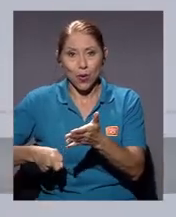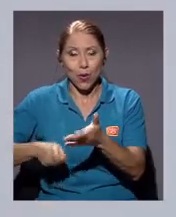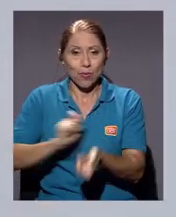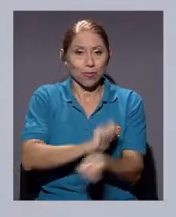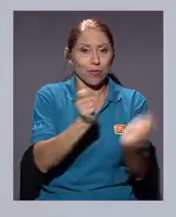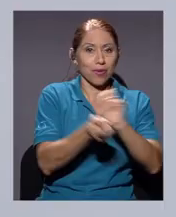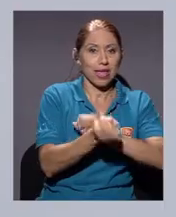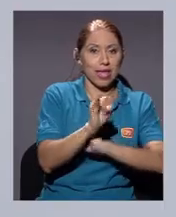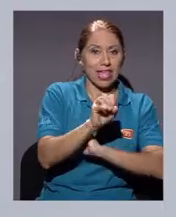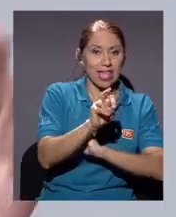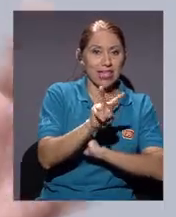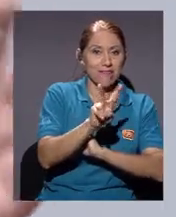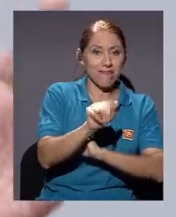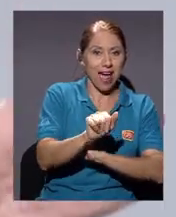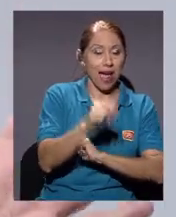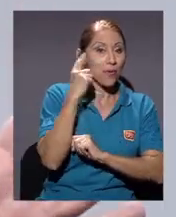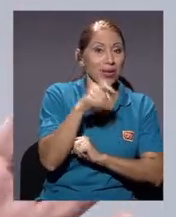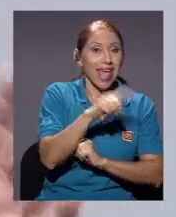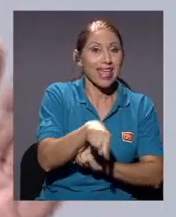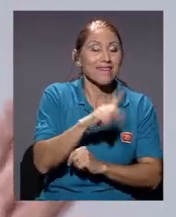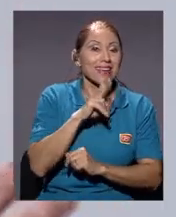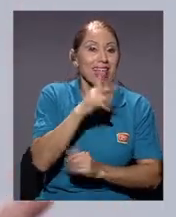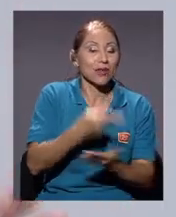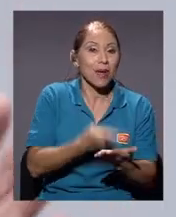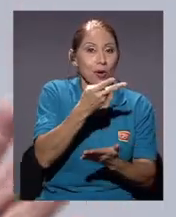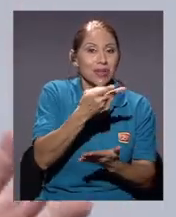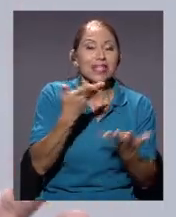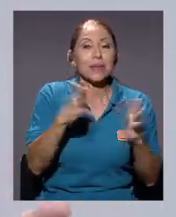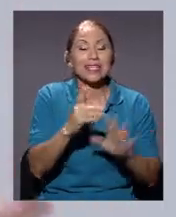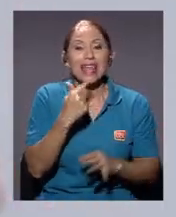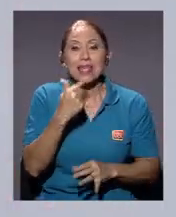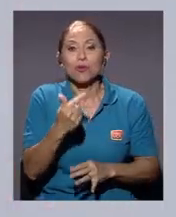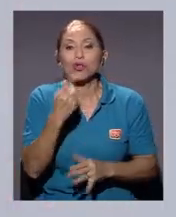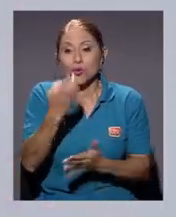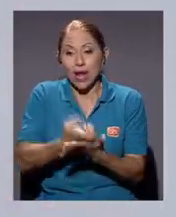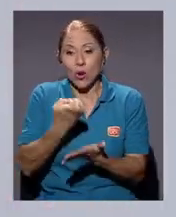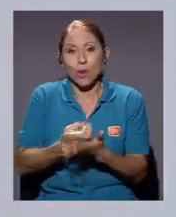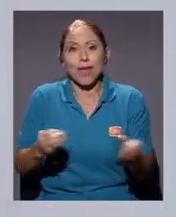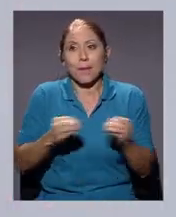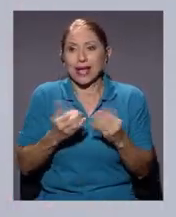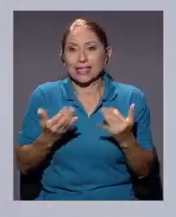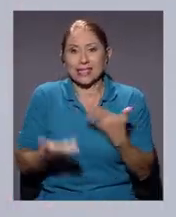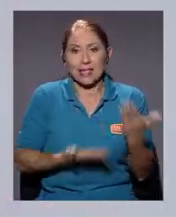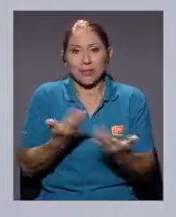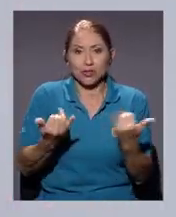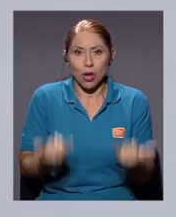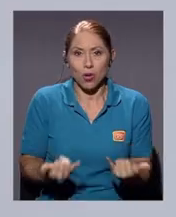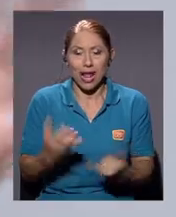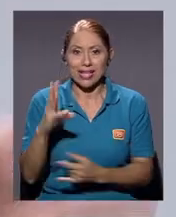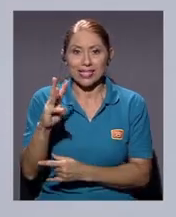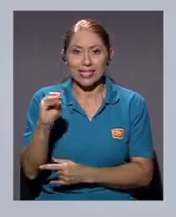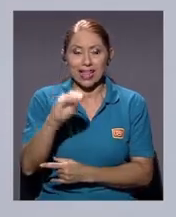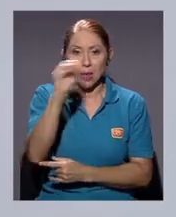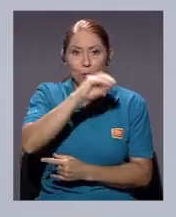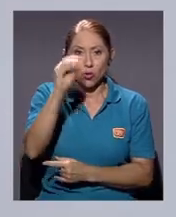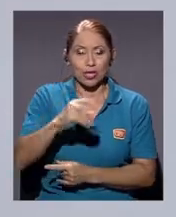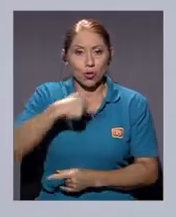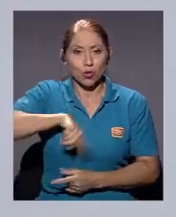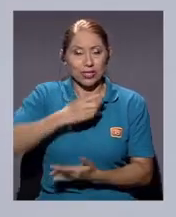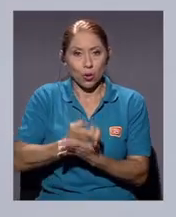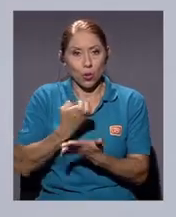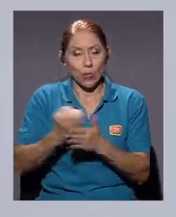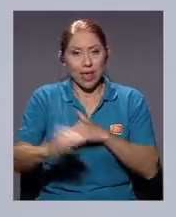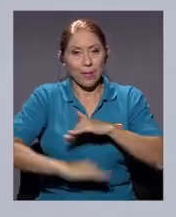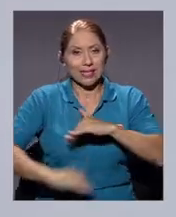donde se están generando los verdaderos valores porque porque ya señalaba que estamos en una economía más de servicios este el 60 por ciento de la economía o más está